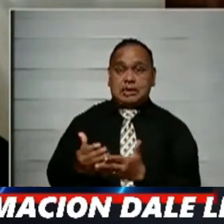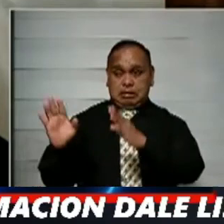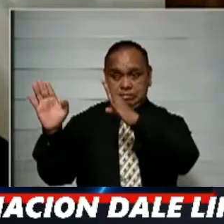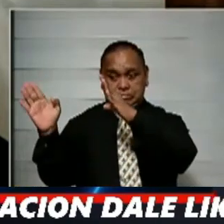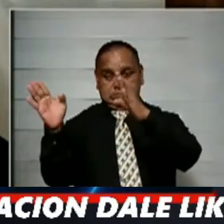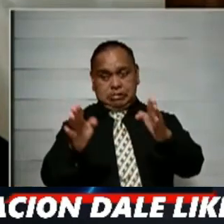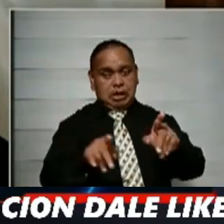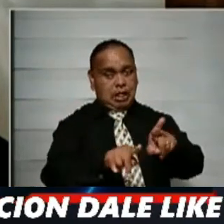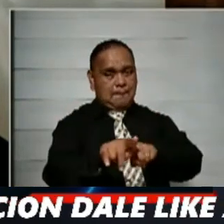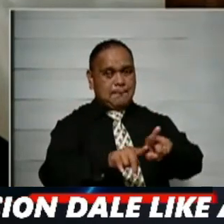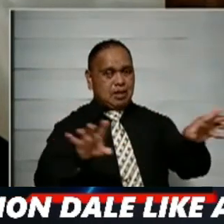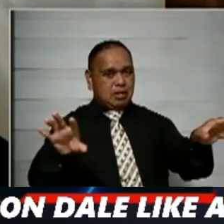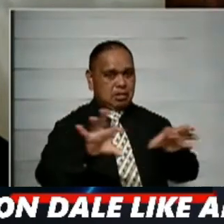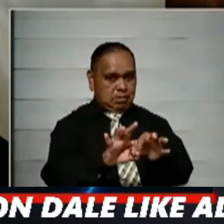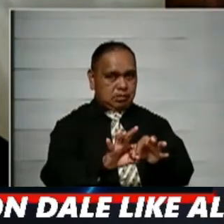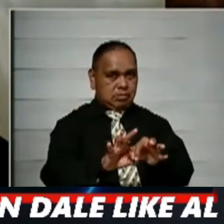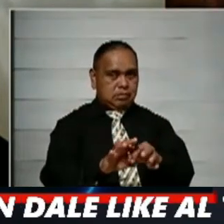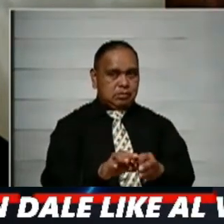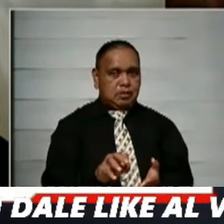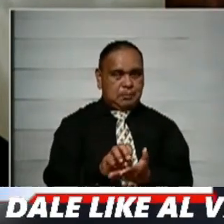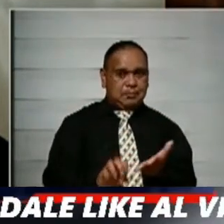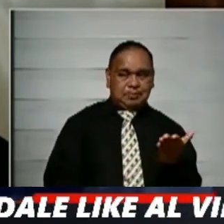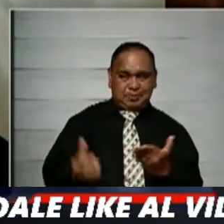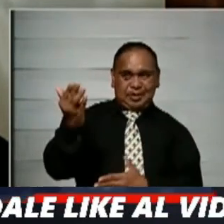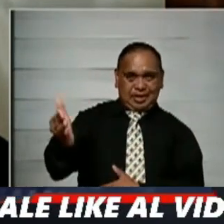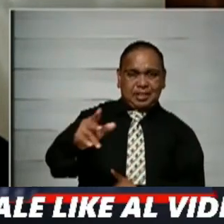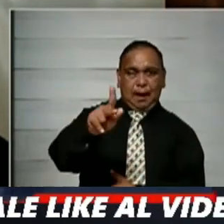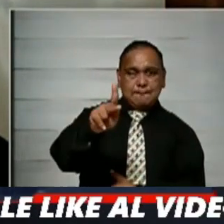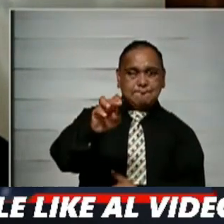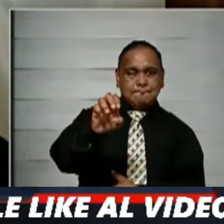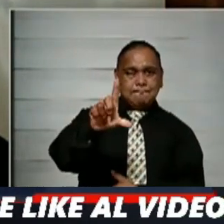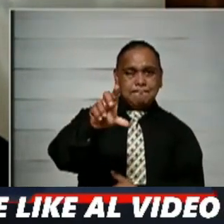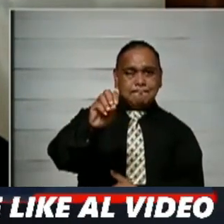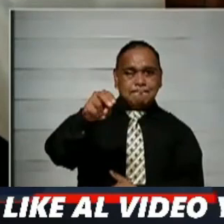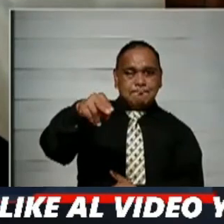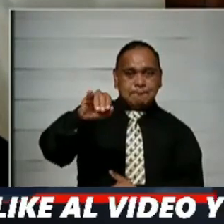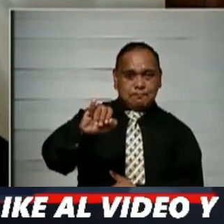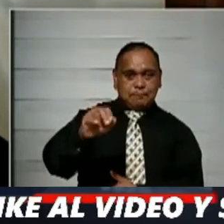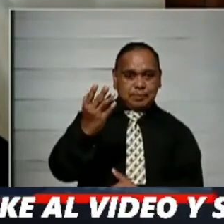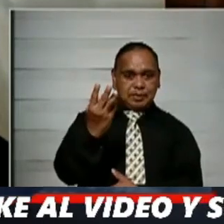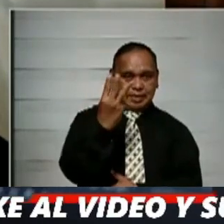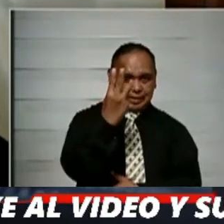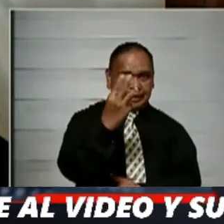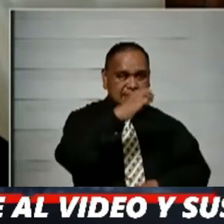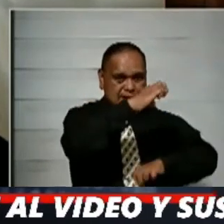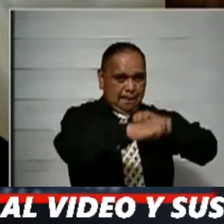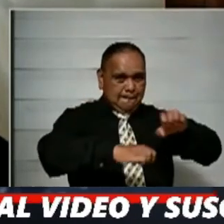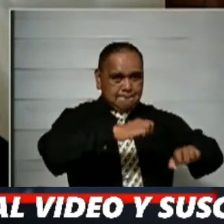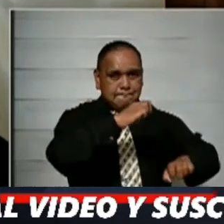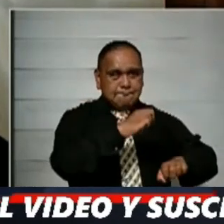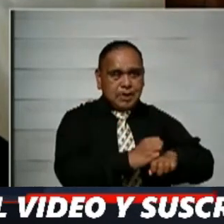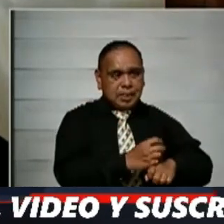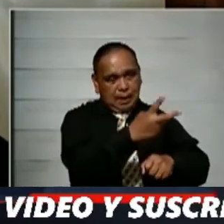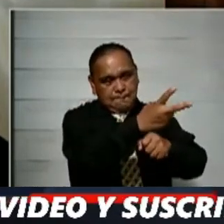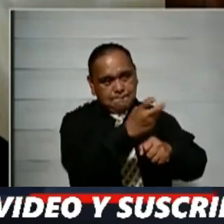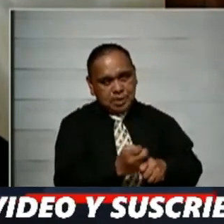muy hermanados. Resulta que el Peloni también tiene tres empresas, por eso yo le hice una invitación al hermano Ken